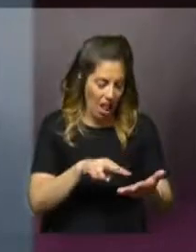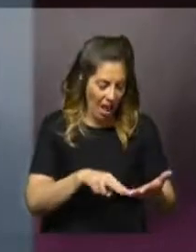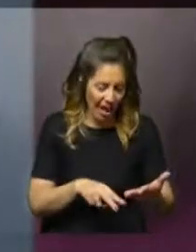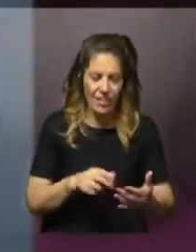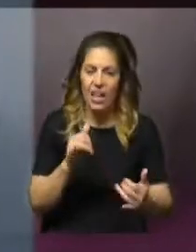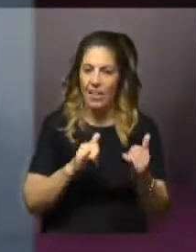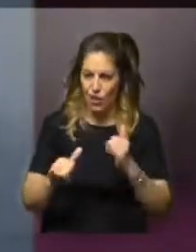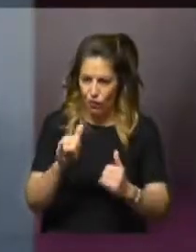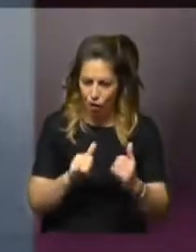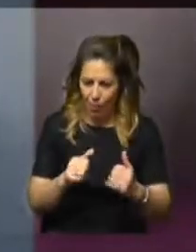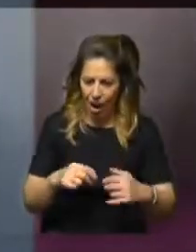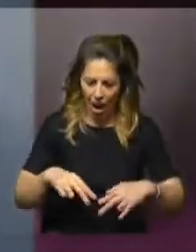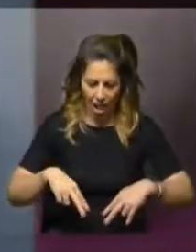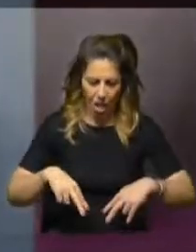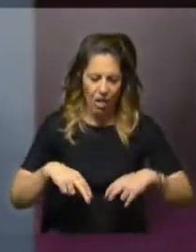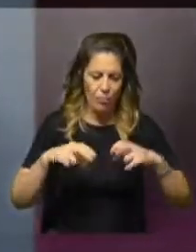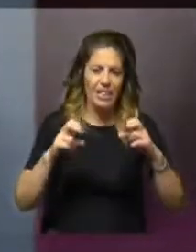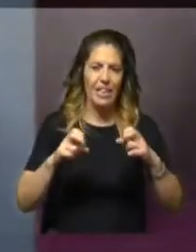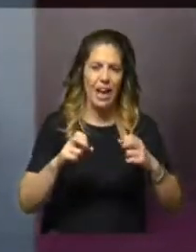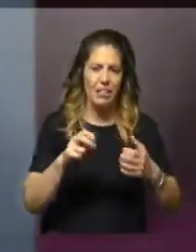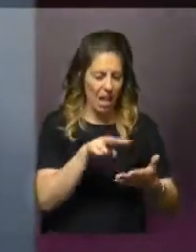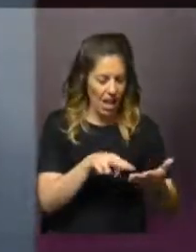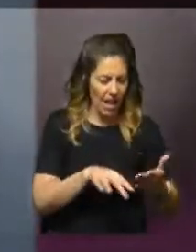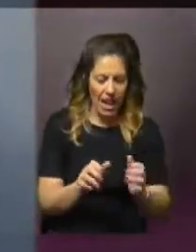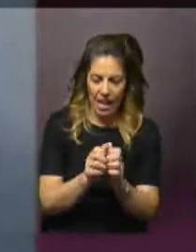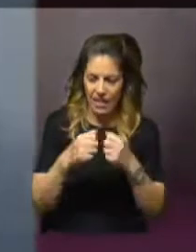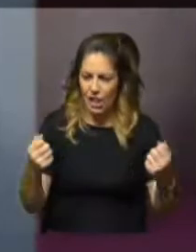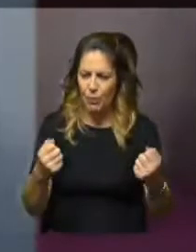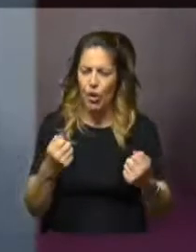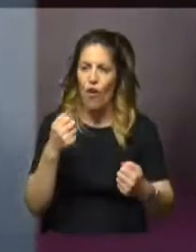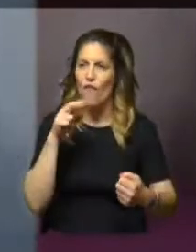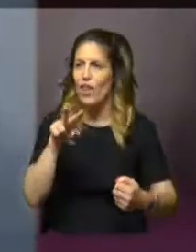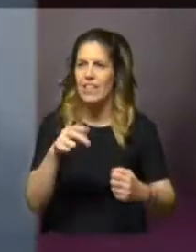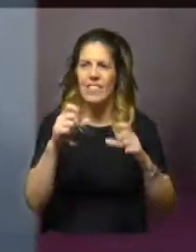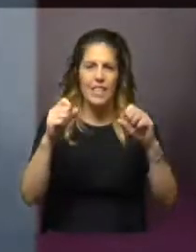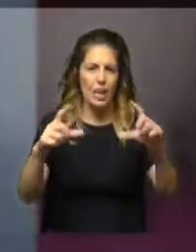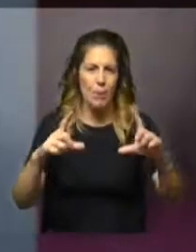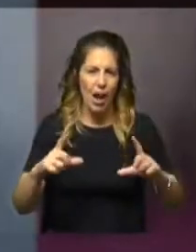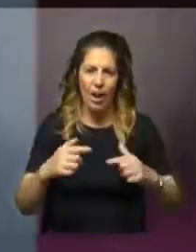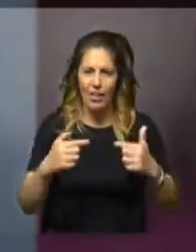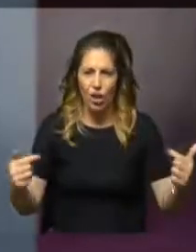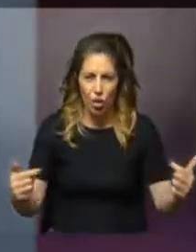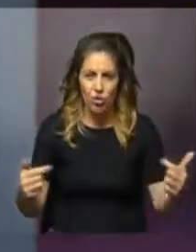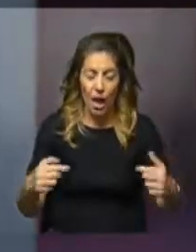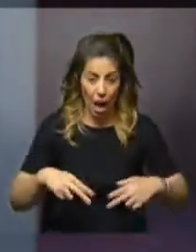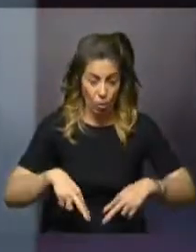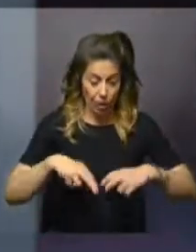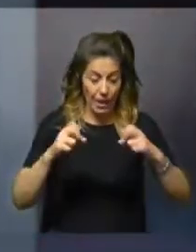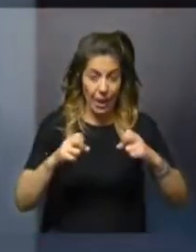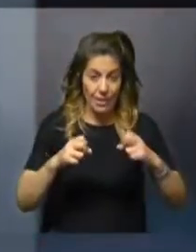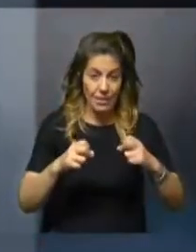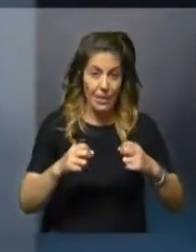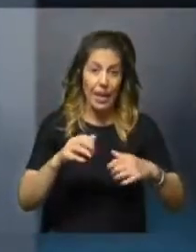informar lees libros referencias de imagen de todo tipo entonces este hay un estudio detrás de eso que puede llevar